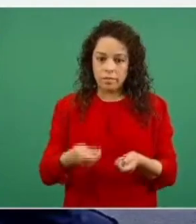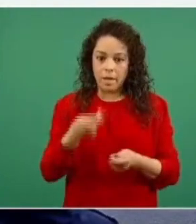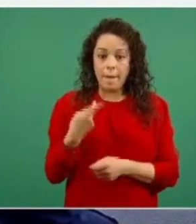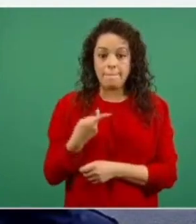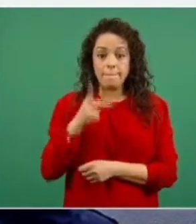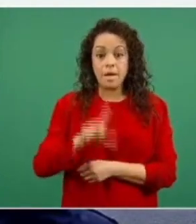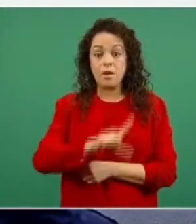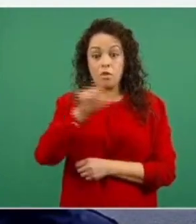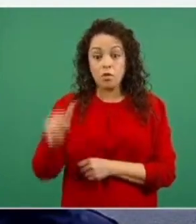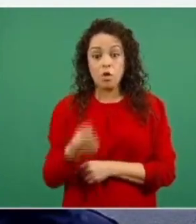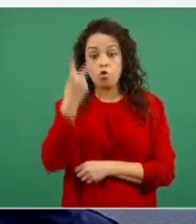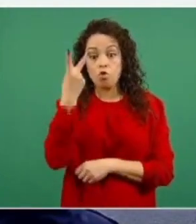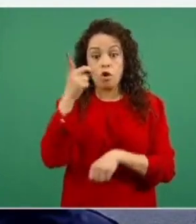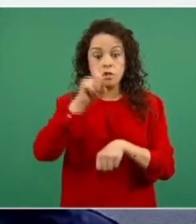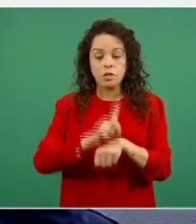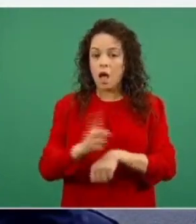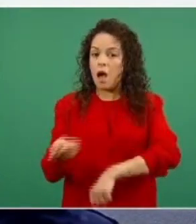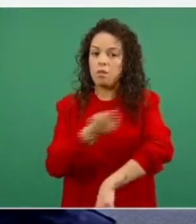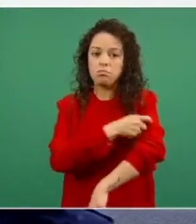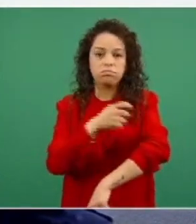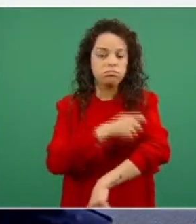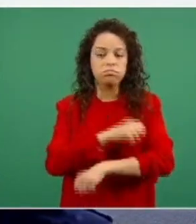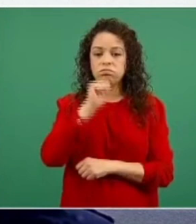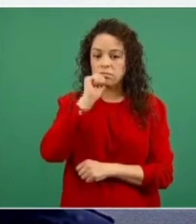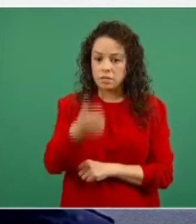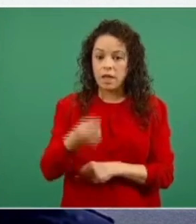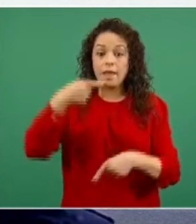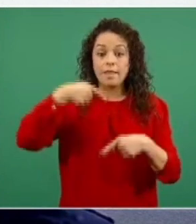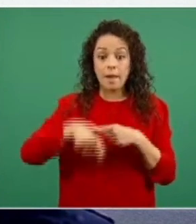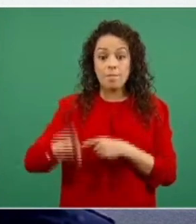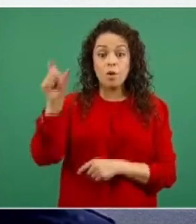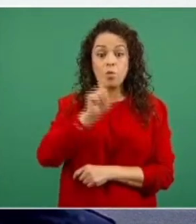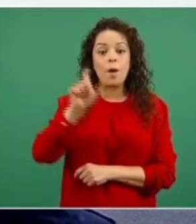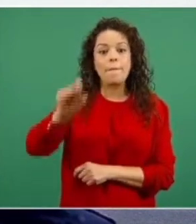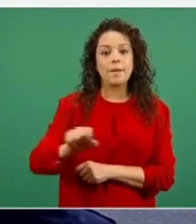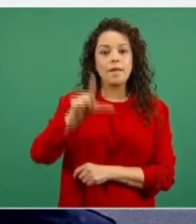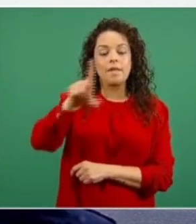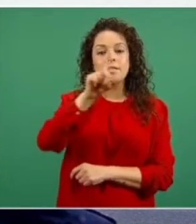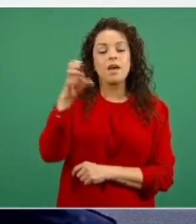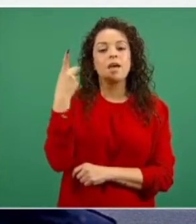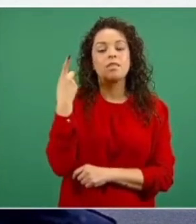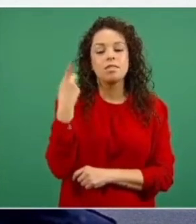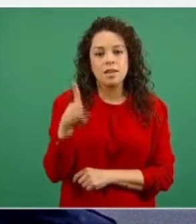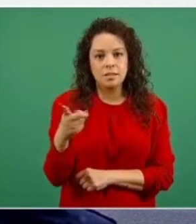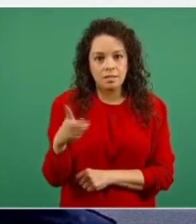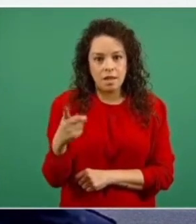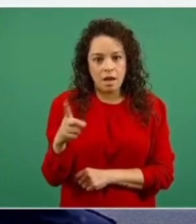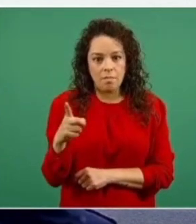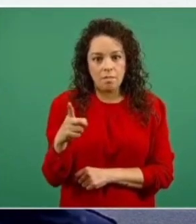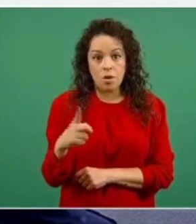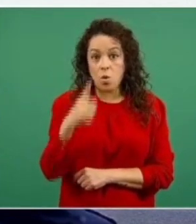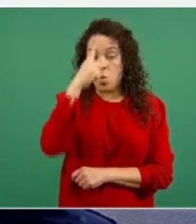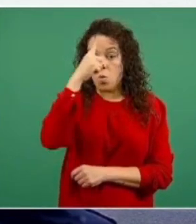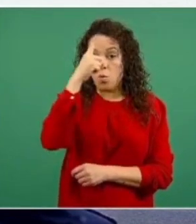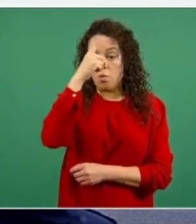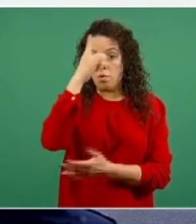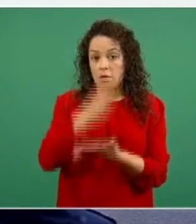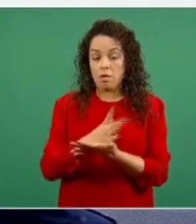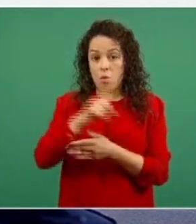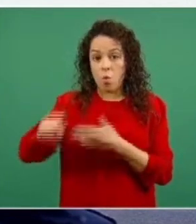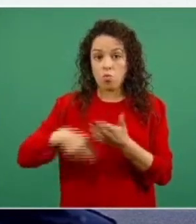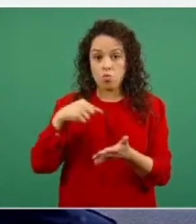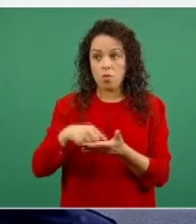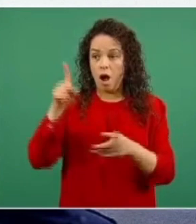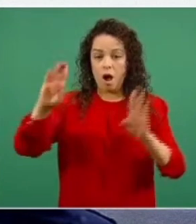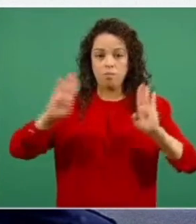Después hubo 2 días en donde no se aplicaron, reiniciamos el 27 de diciembre, en donde en un solo sitio, en el Colegio Militar,